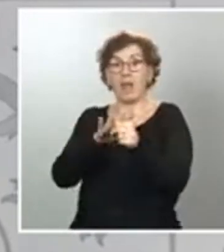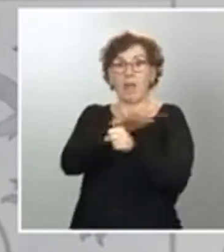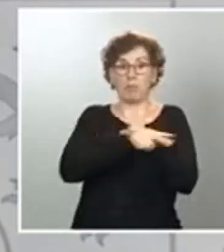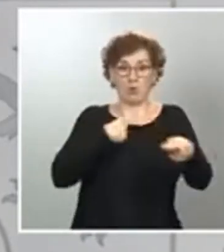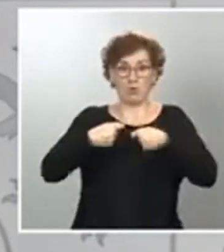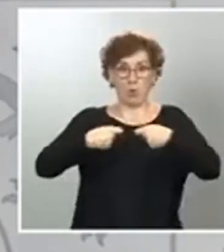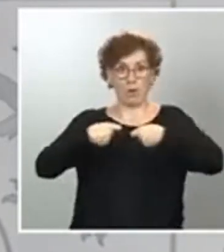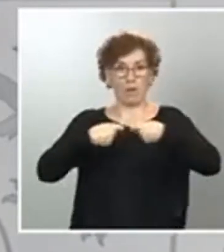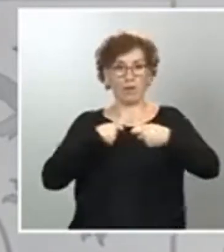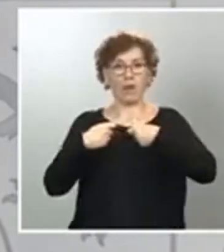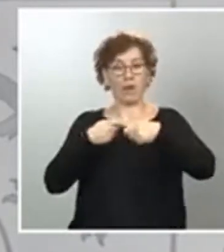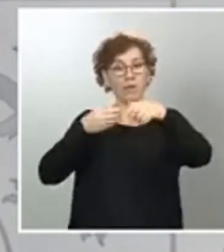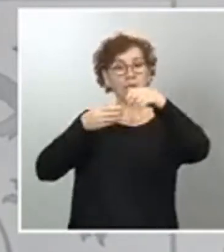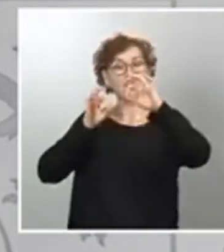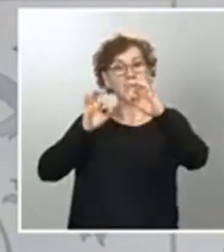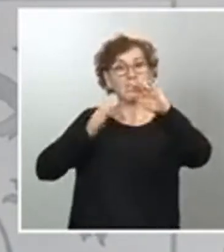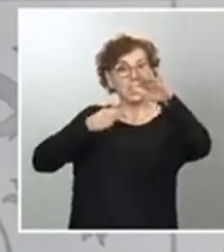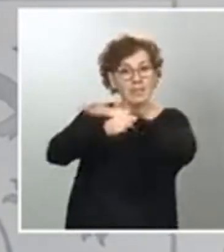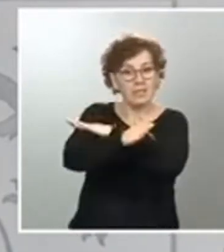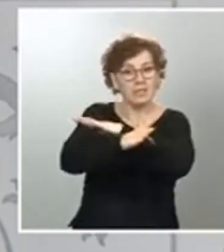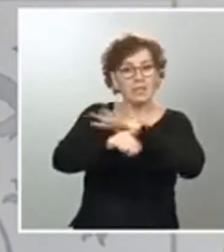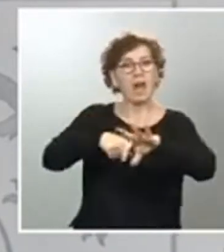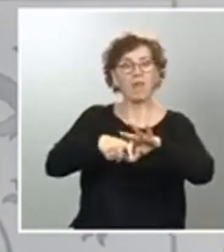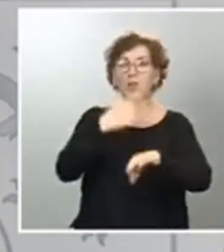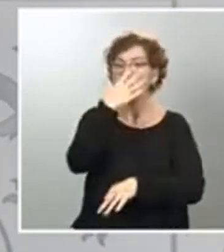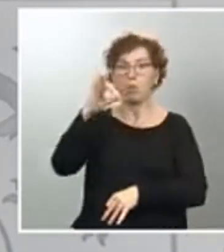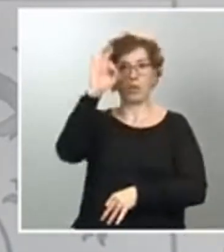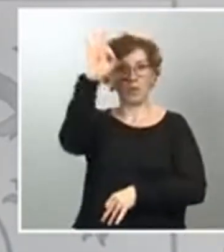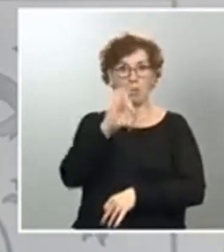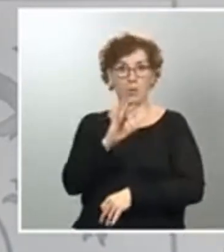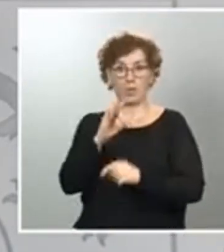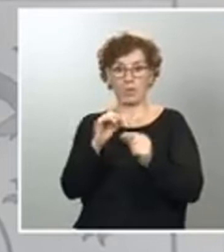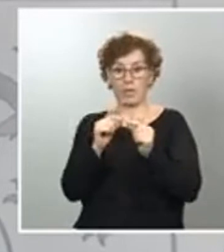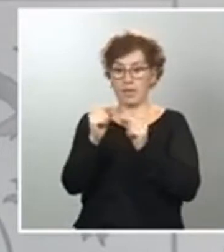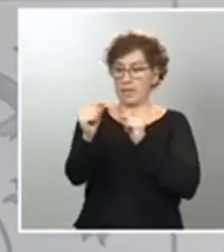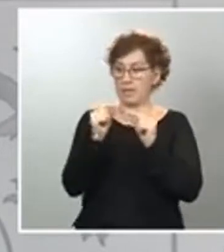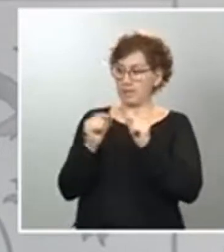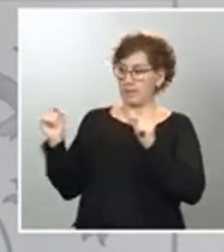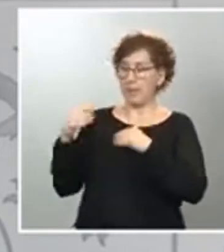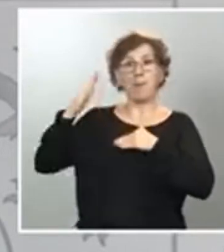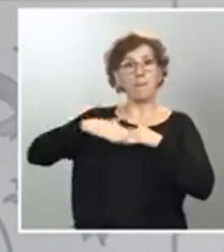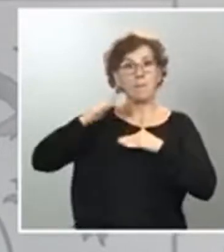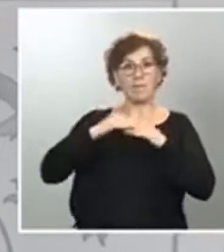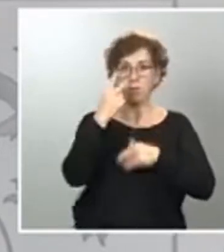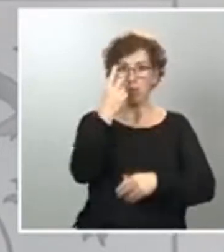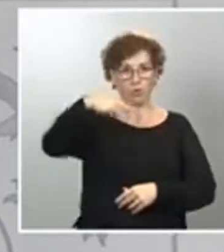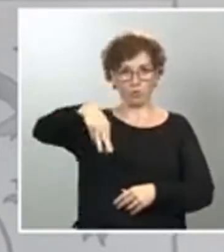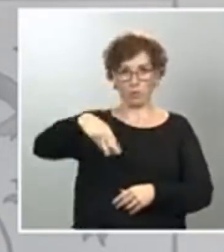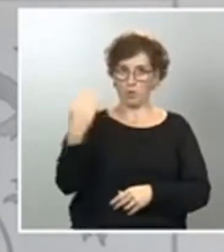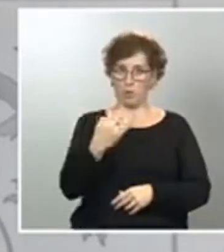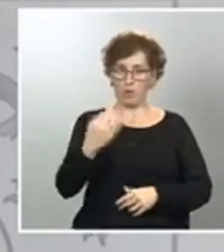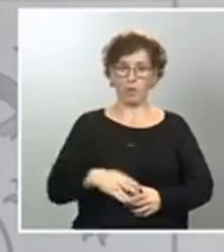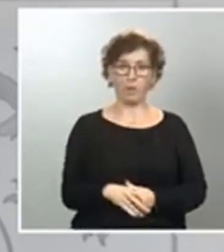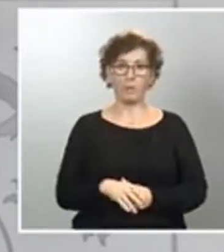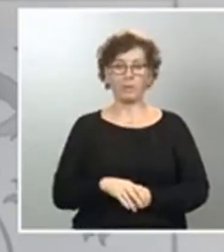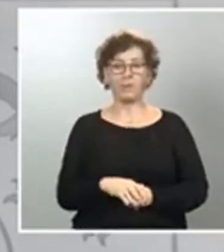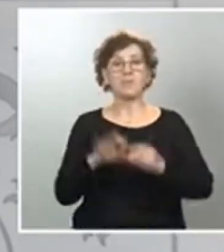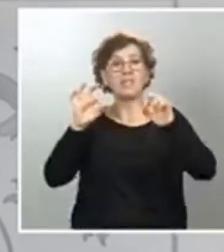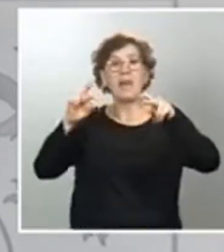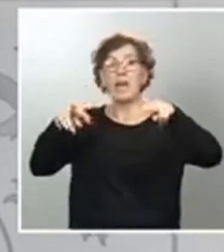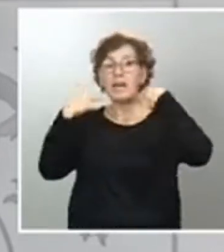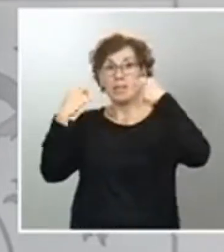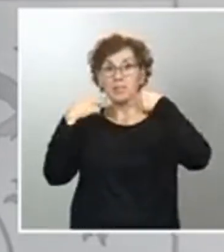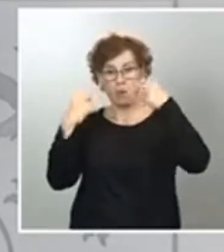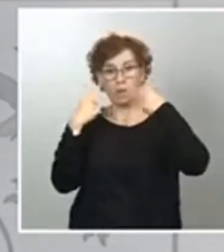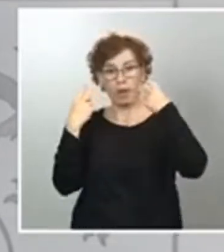aforo al 50% y se fijará una distancia mínima de 2 metros. En la actividad vinculada con la restauración se suavizarán